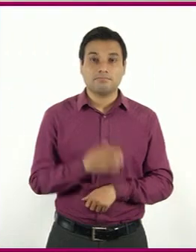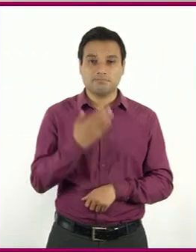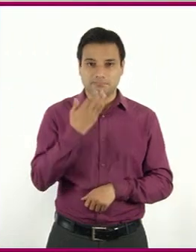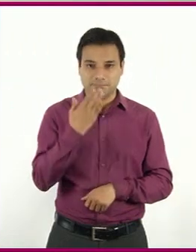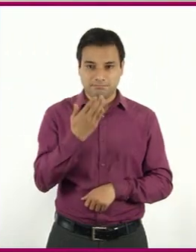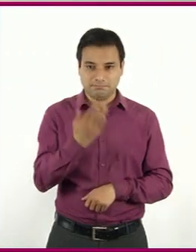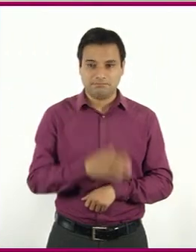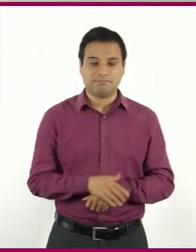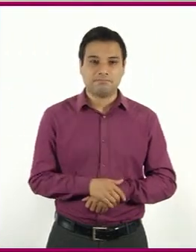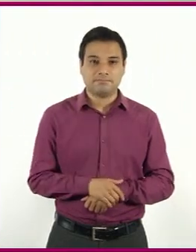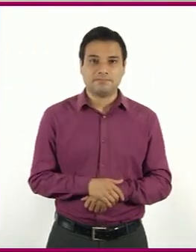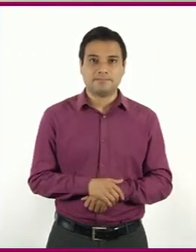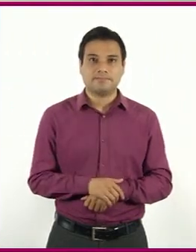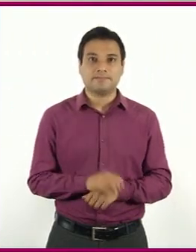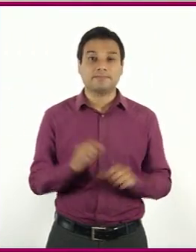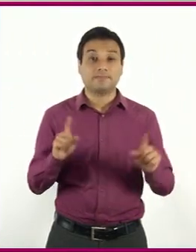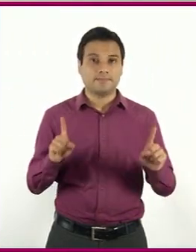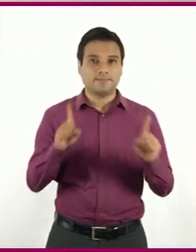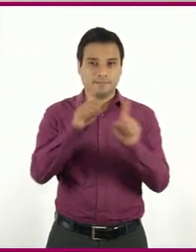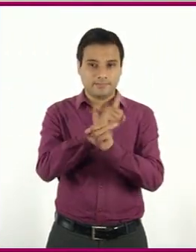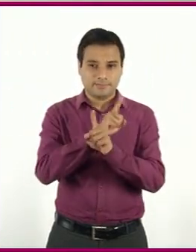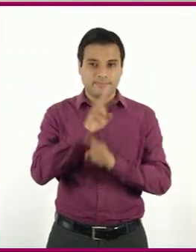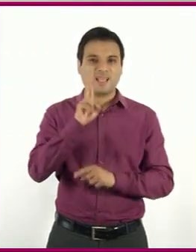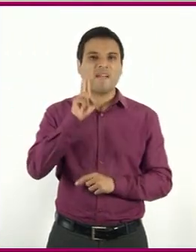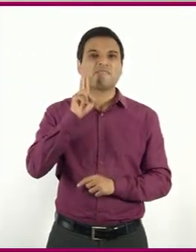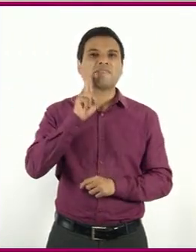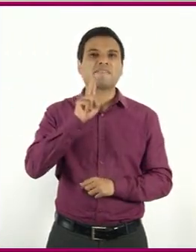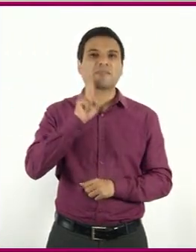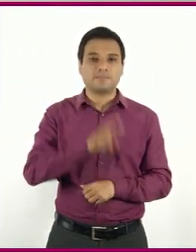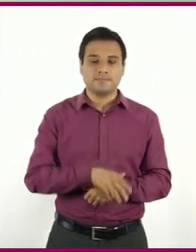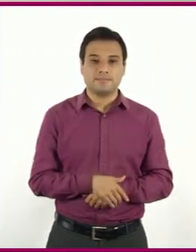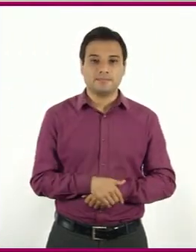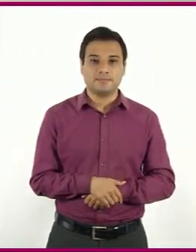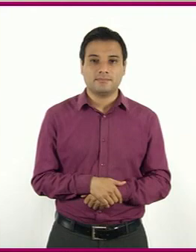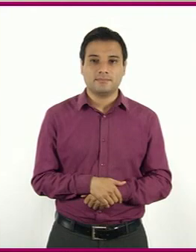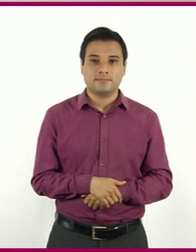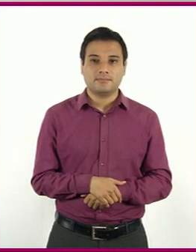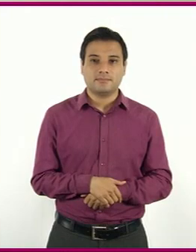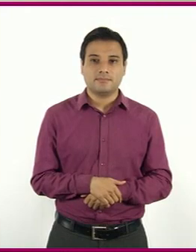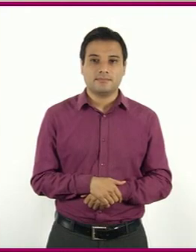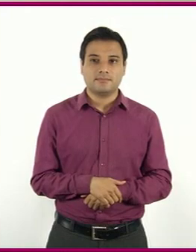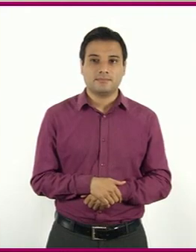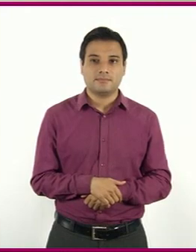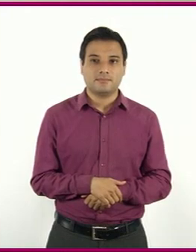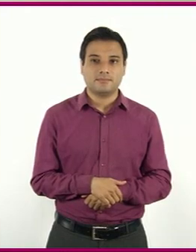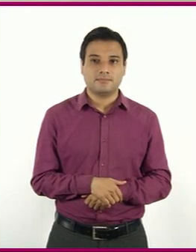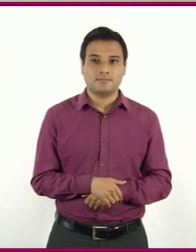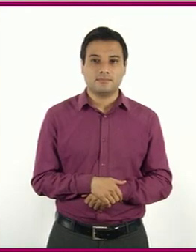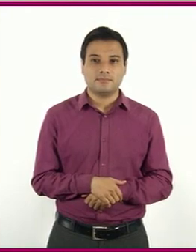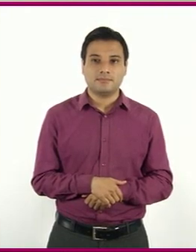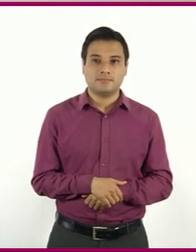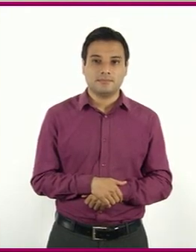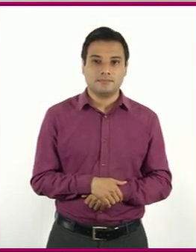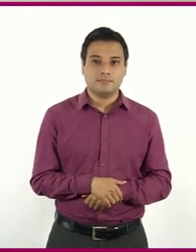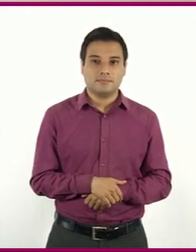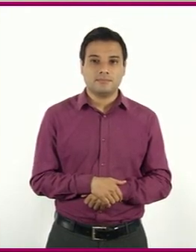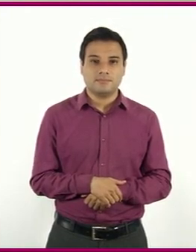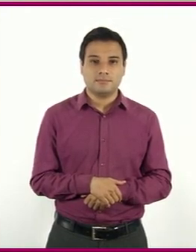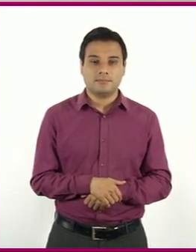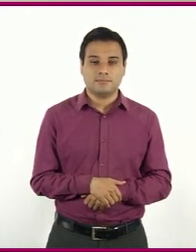Perfecto. Cambiamos. A ver si es cierto, Daniel. Muy bien. Ay. De todos modos, voy a darle otra